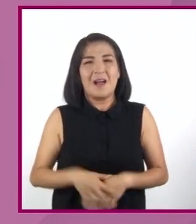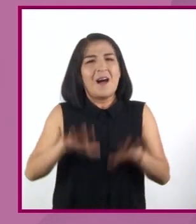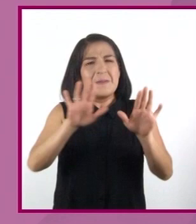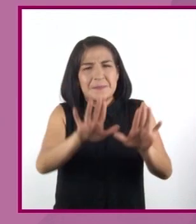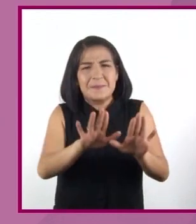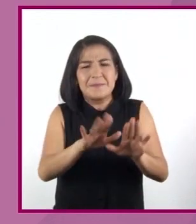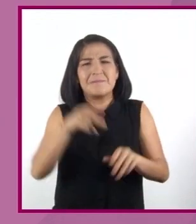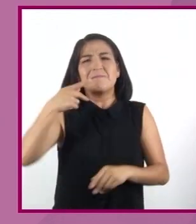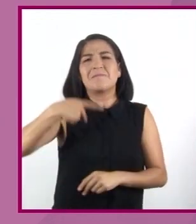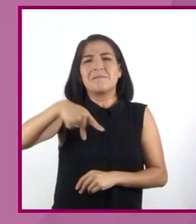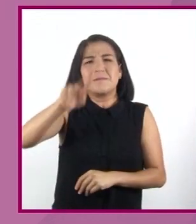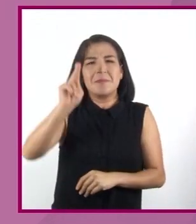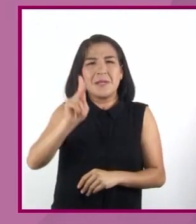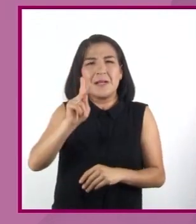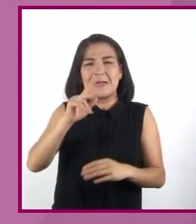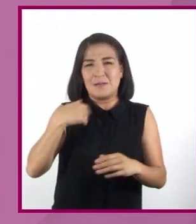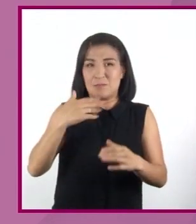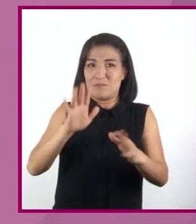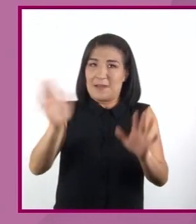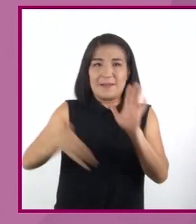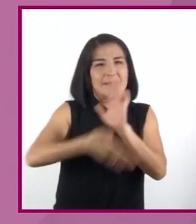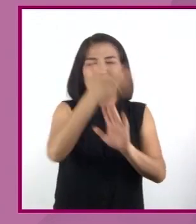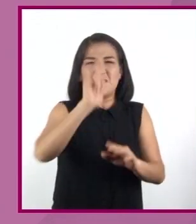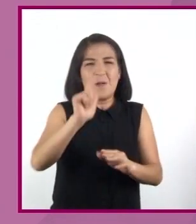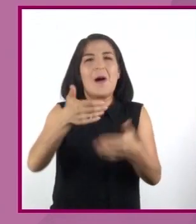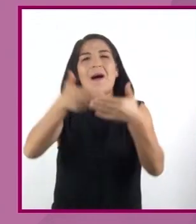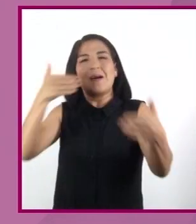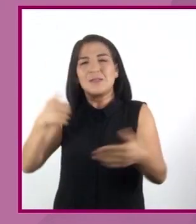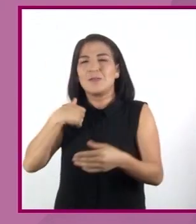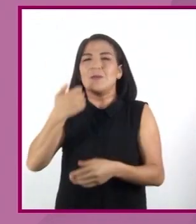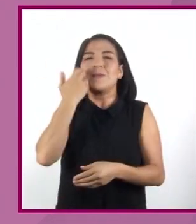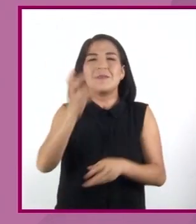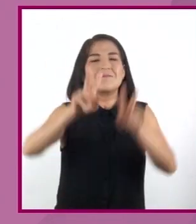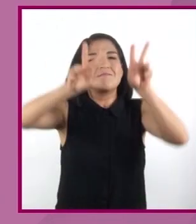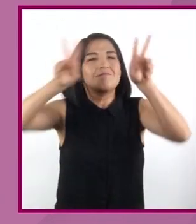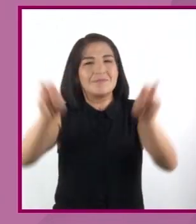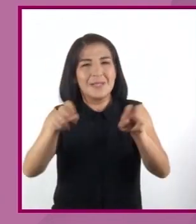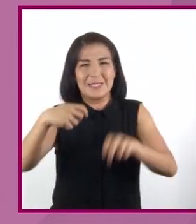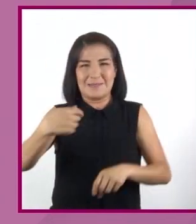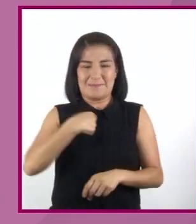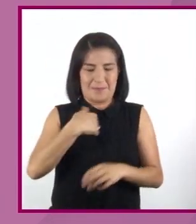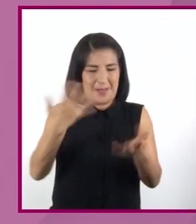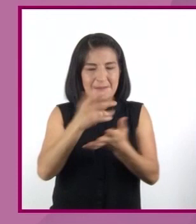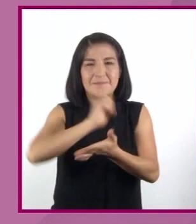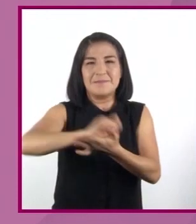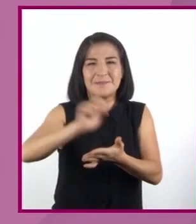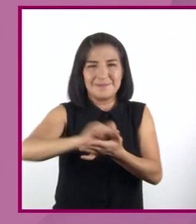pero antes de irnos, quisiera terminar con una frase de mi autoría.